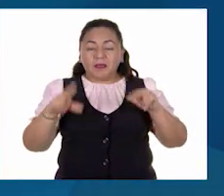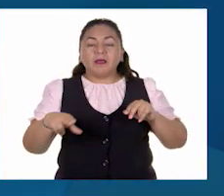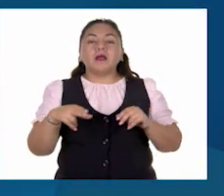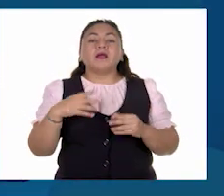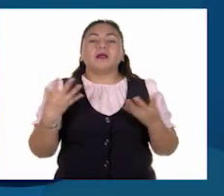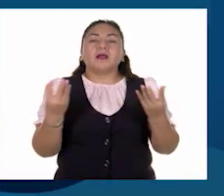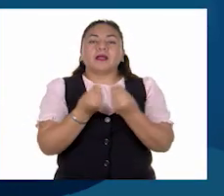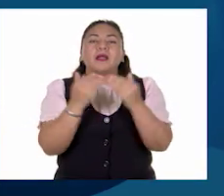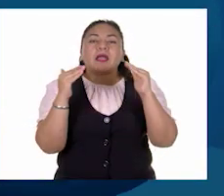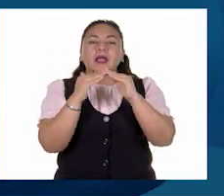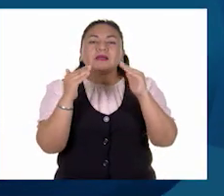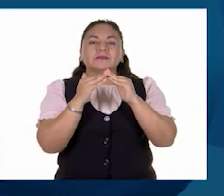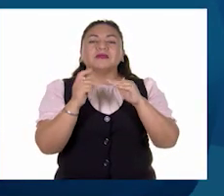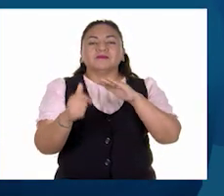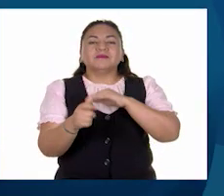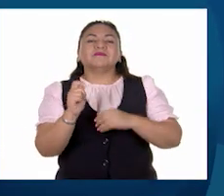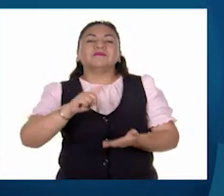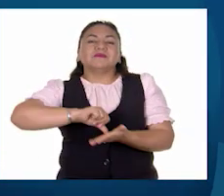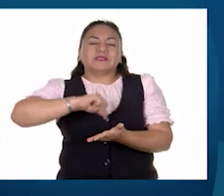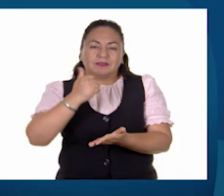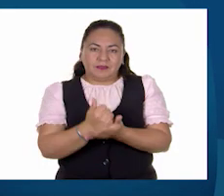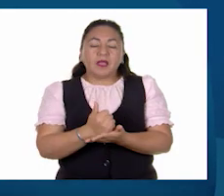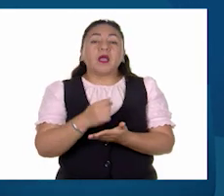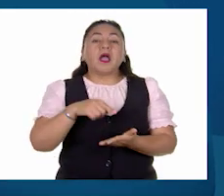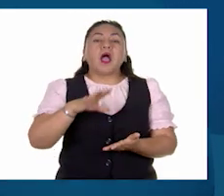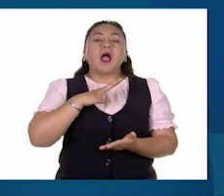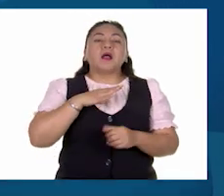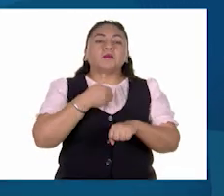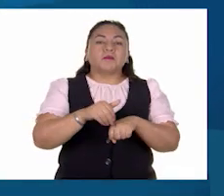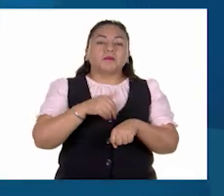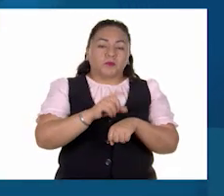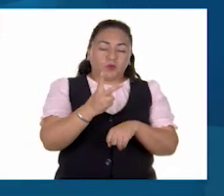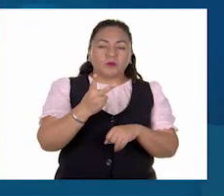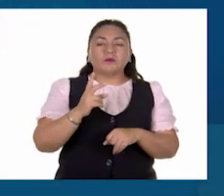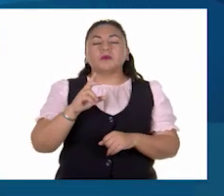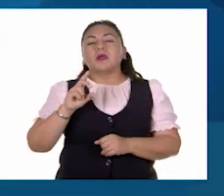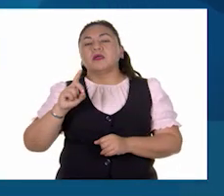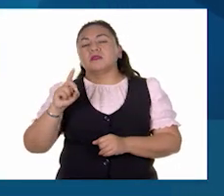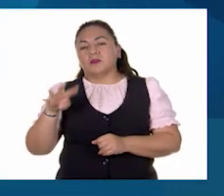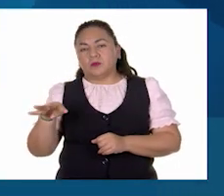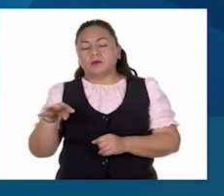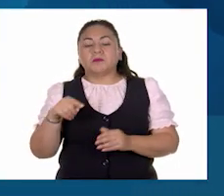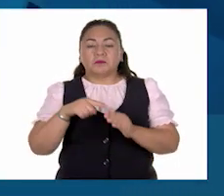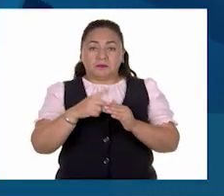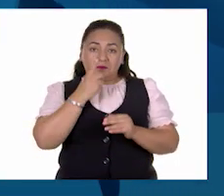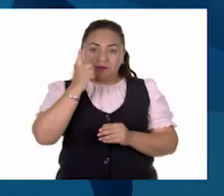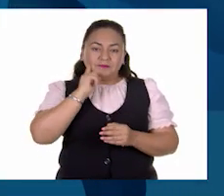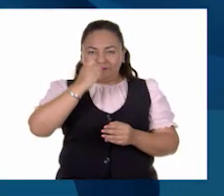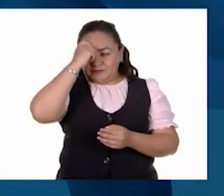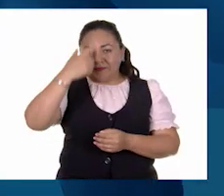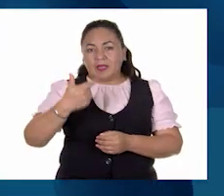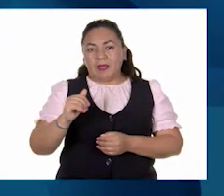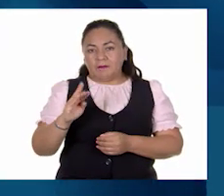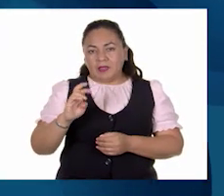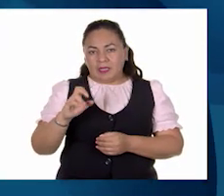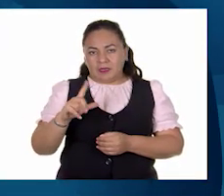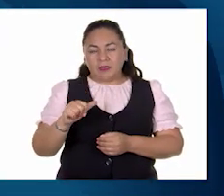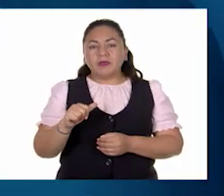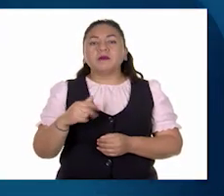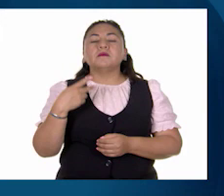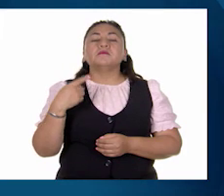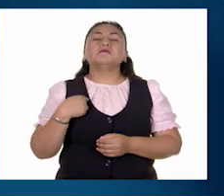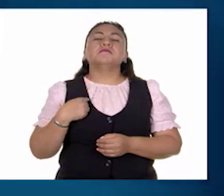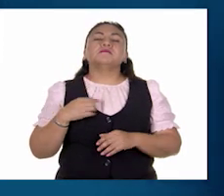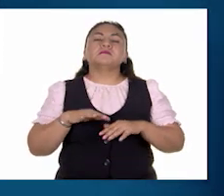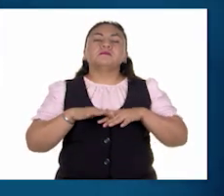páginas 32 a 37 de su libro de lecturas. Blancanieve en la casa de los enanos. Gabriela Mistral. De la